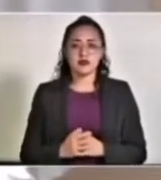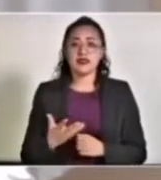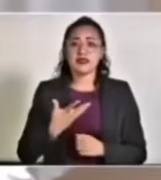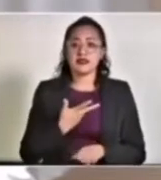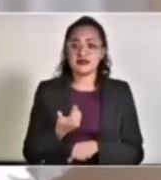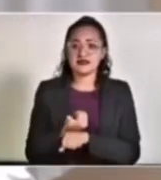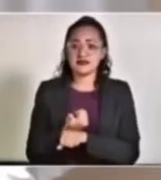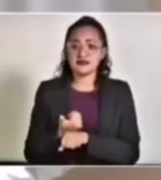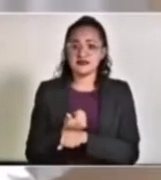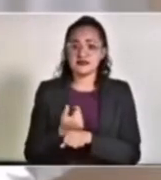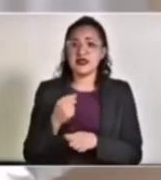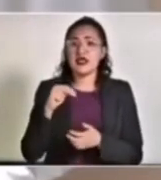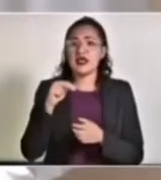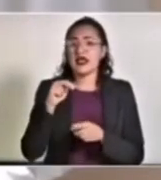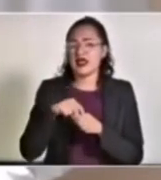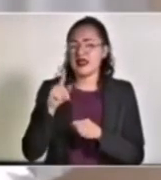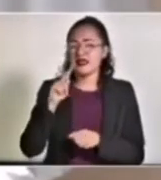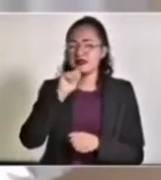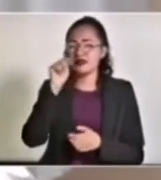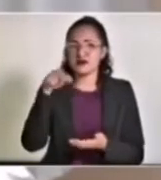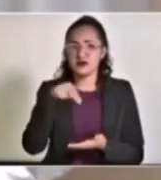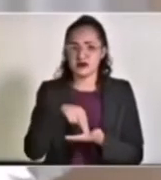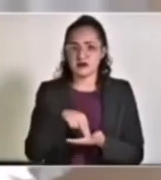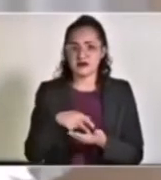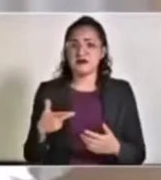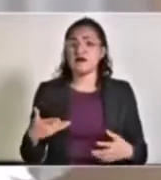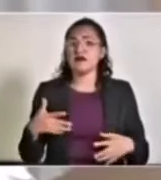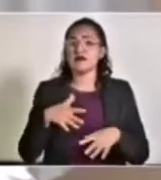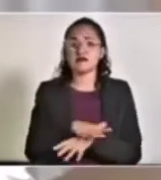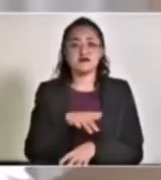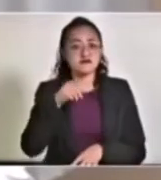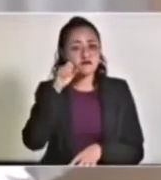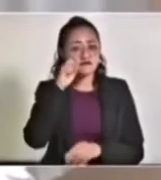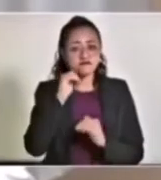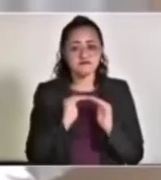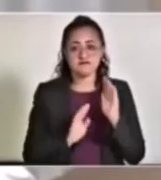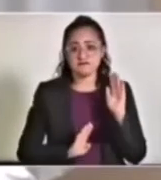amarillo en teziutlán se nos convirtió en naranja